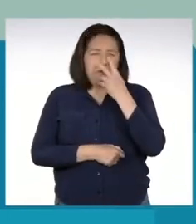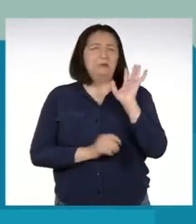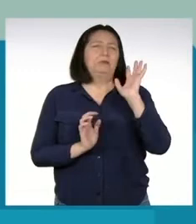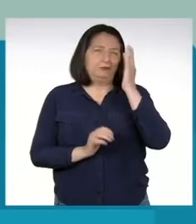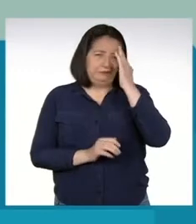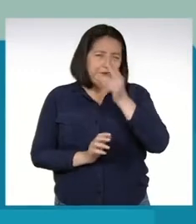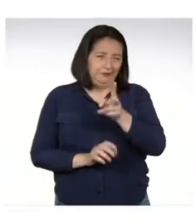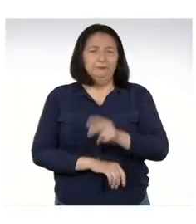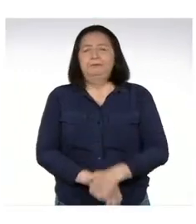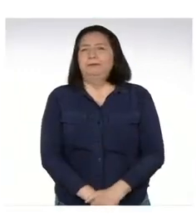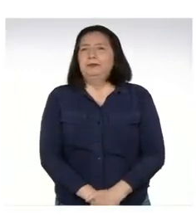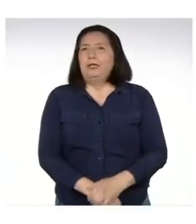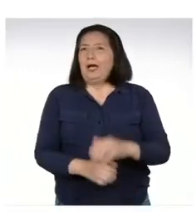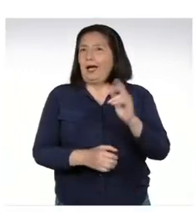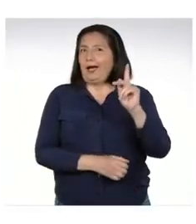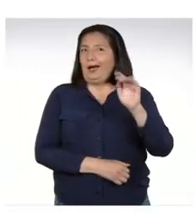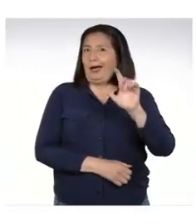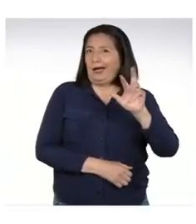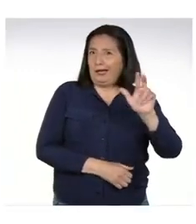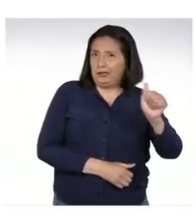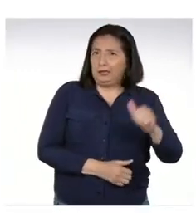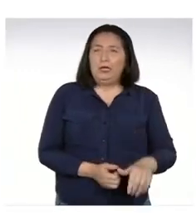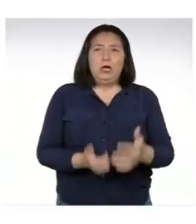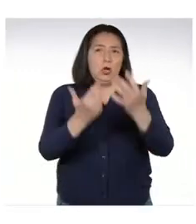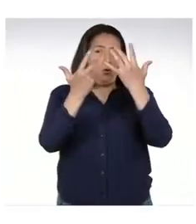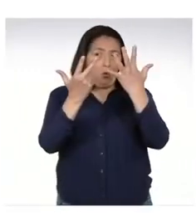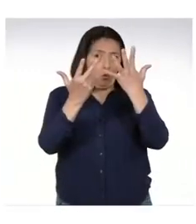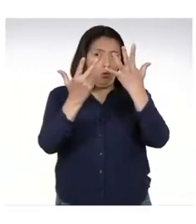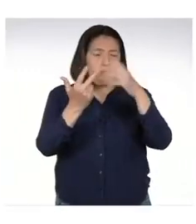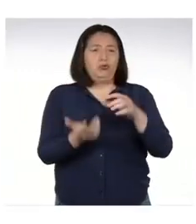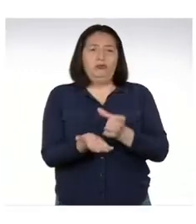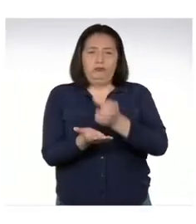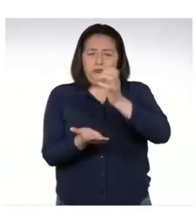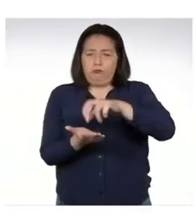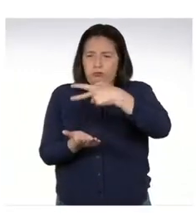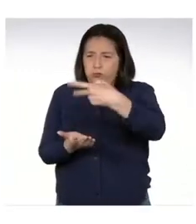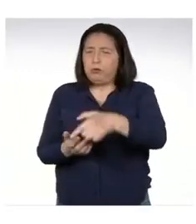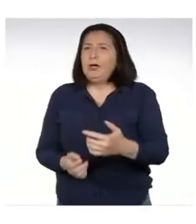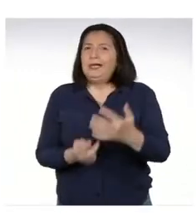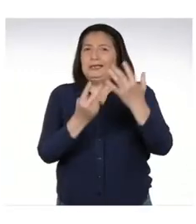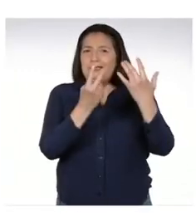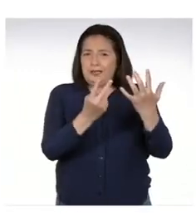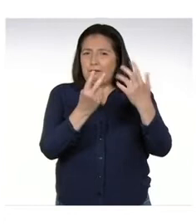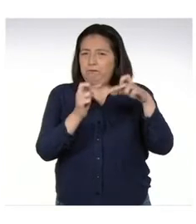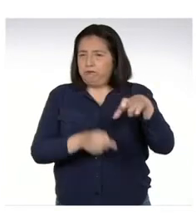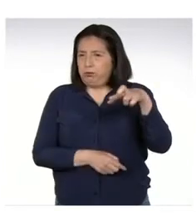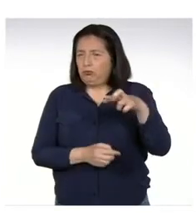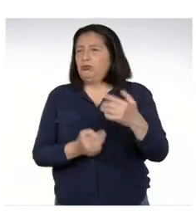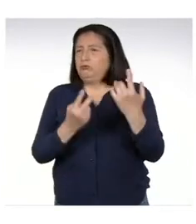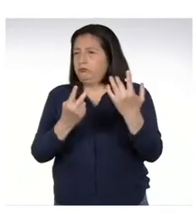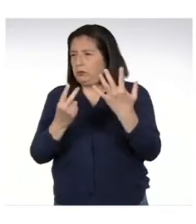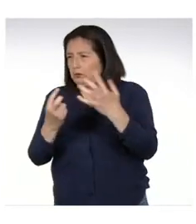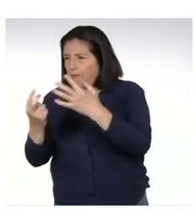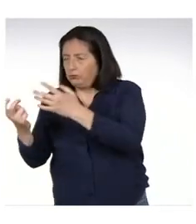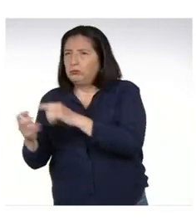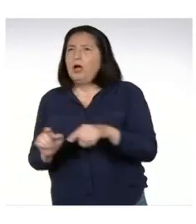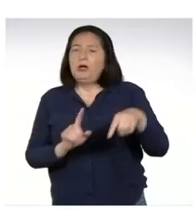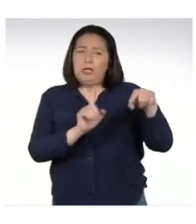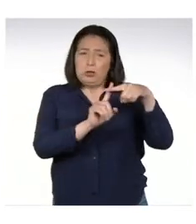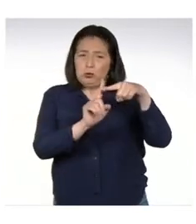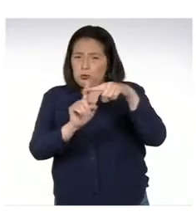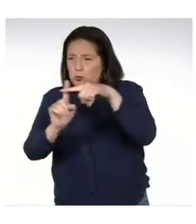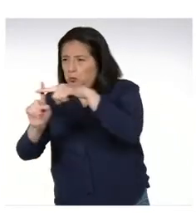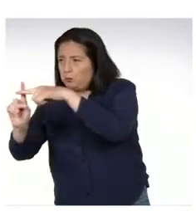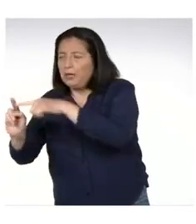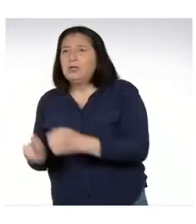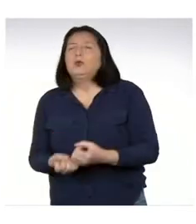averiguarlo. Carla ha derribado 8 botellas y cada una vale 7 puntos. Lo que debemos hacer es sumar 8